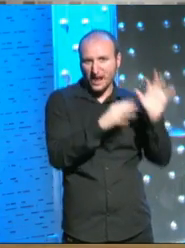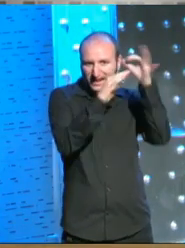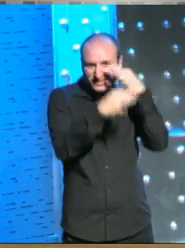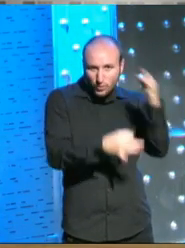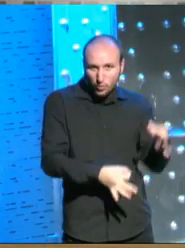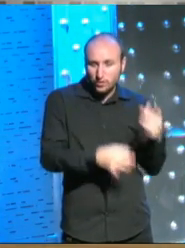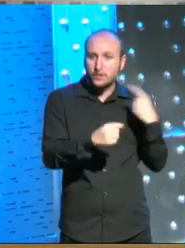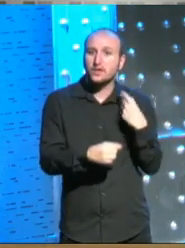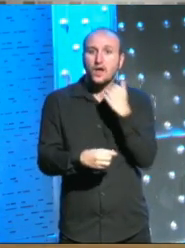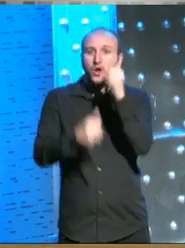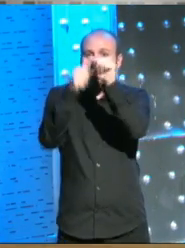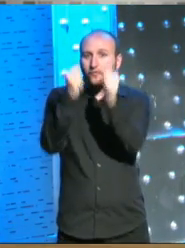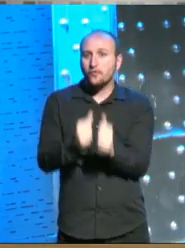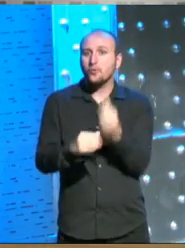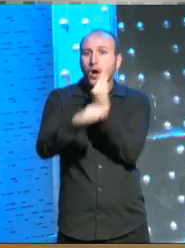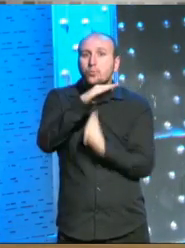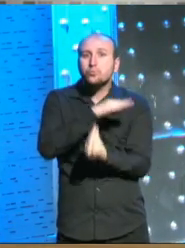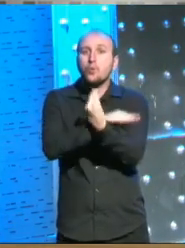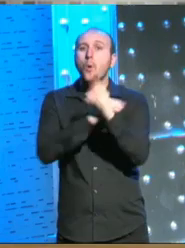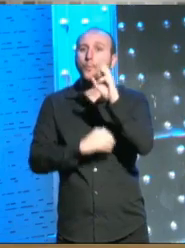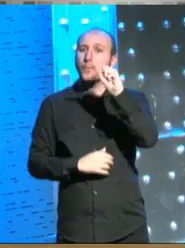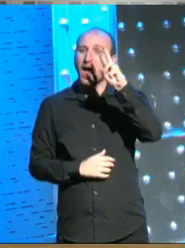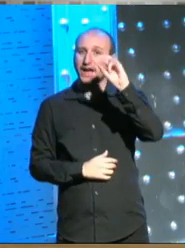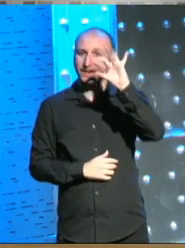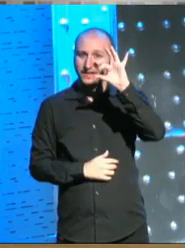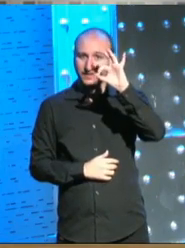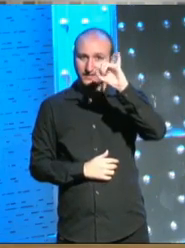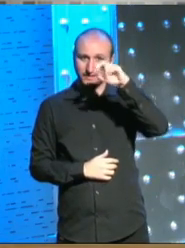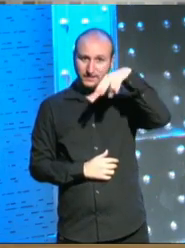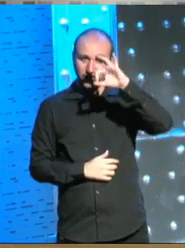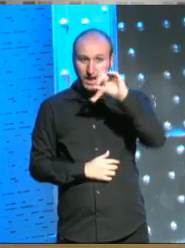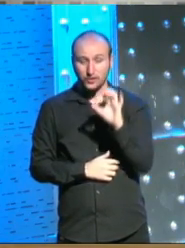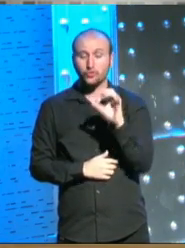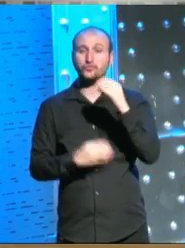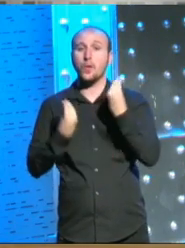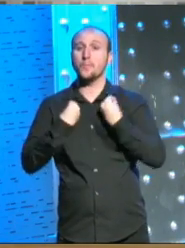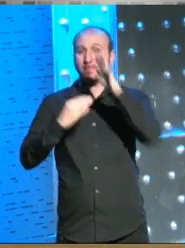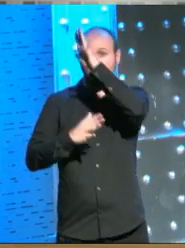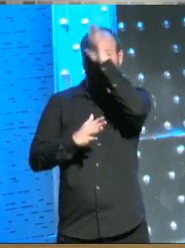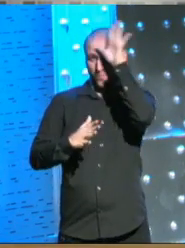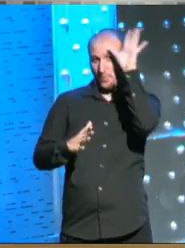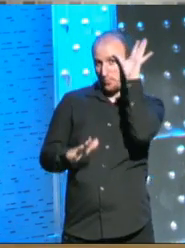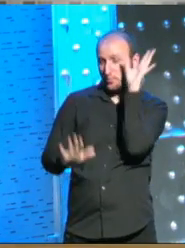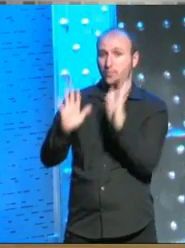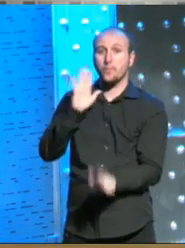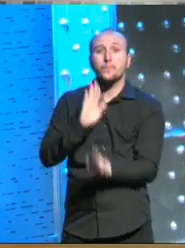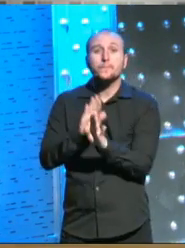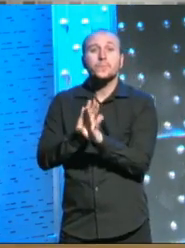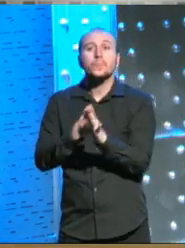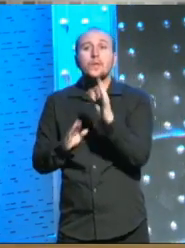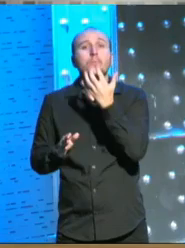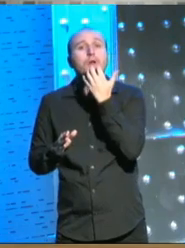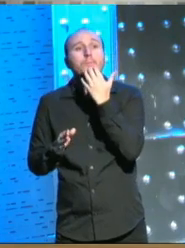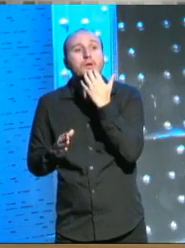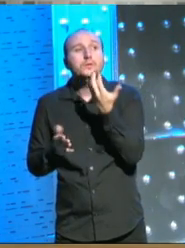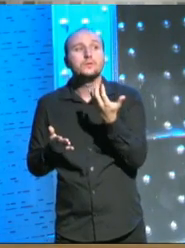forma como eligen a los parisinos cuyo vida veraniega van a seguir, ¿no? Porque paran a la gente por la calle